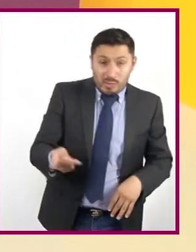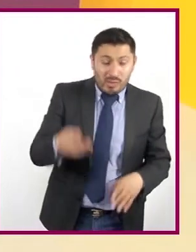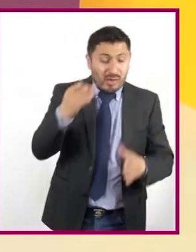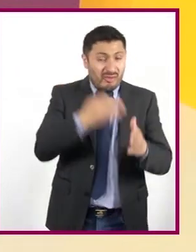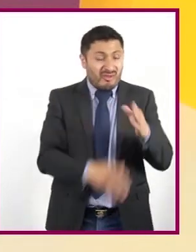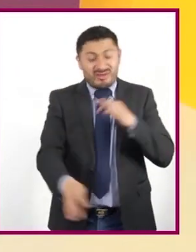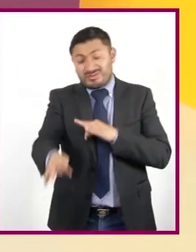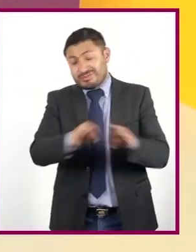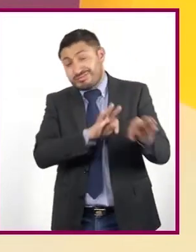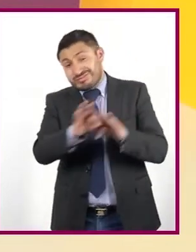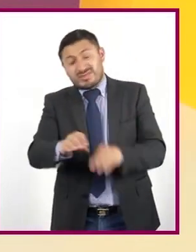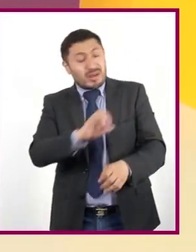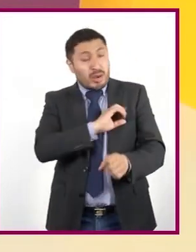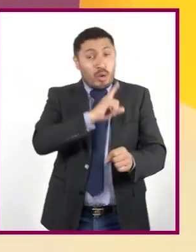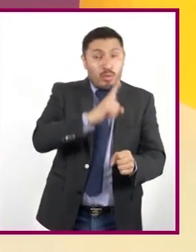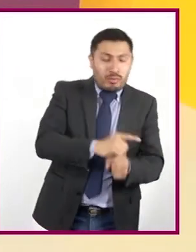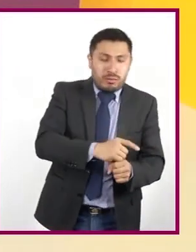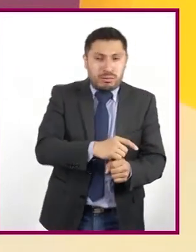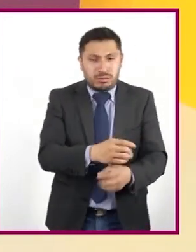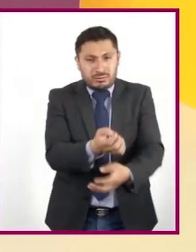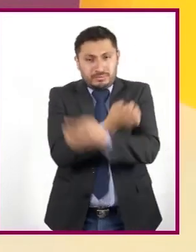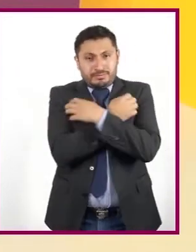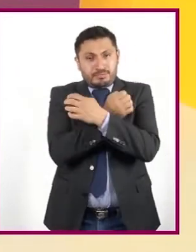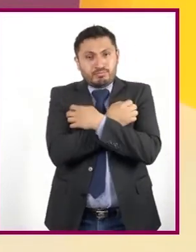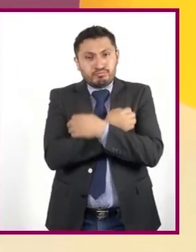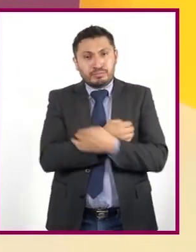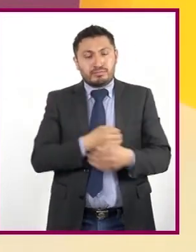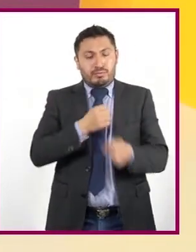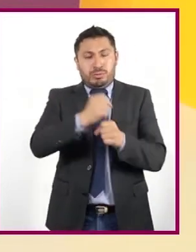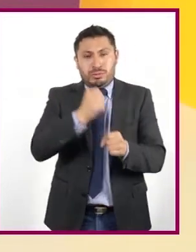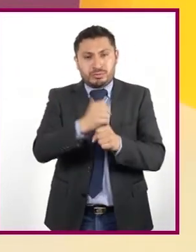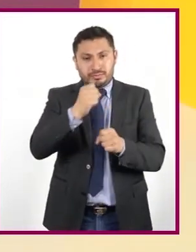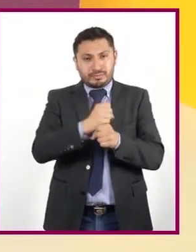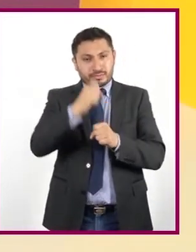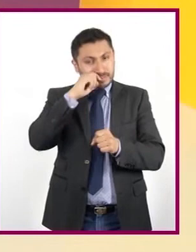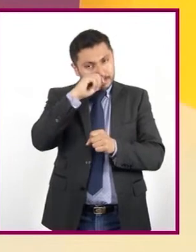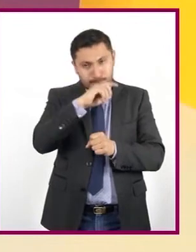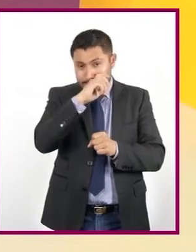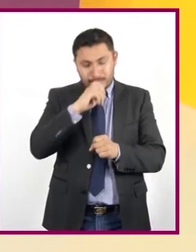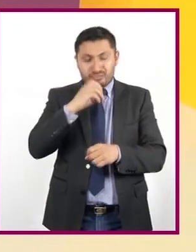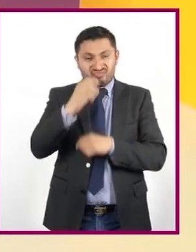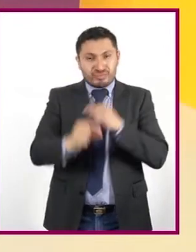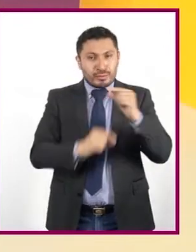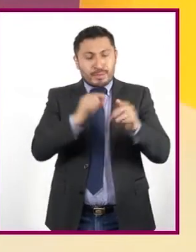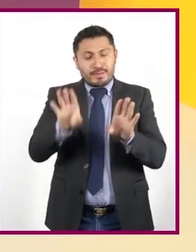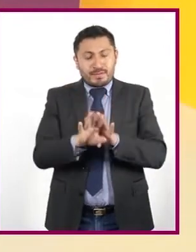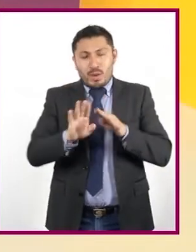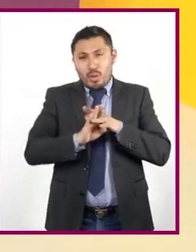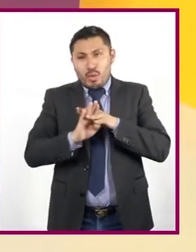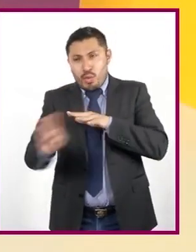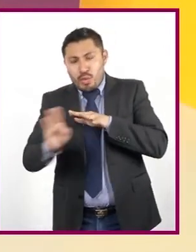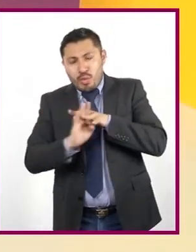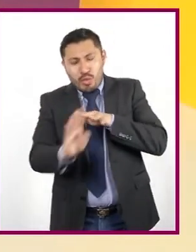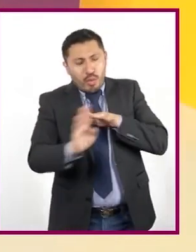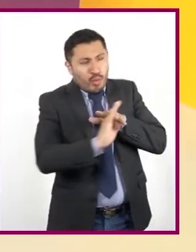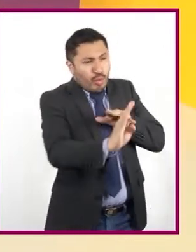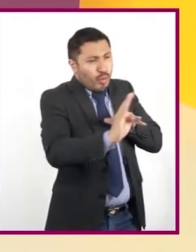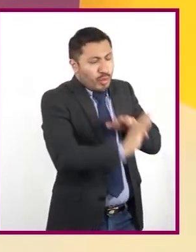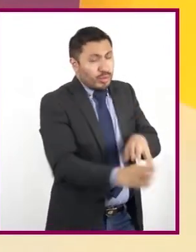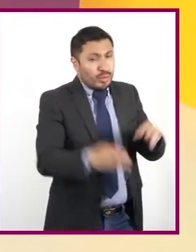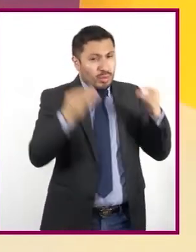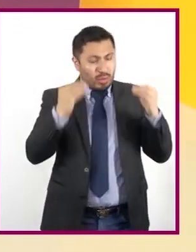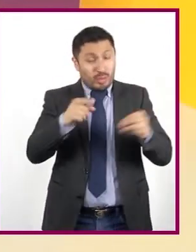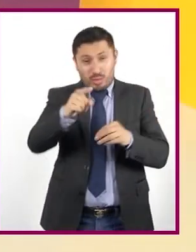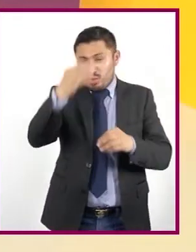de empleo, oportunidades de educación o la violencia han provocado migraciones masivas. ¿Conocen